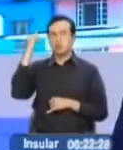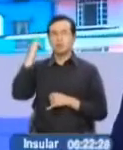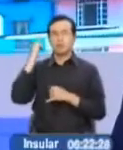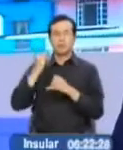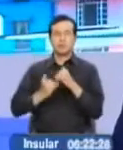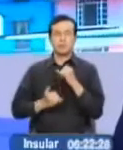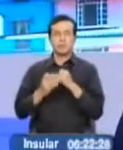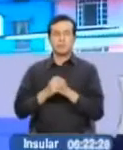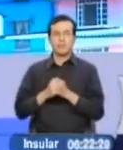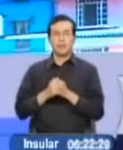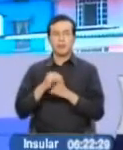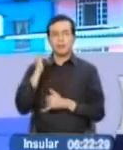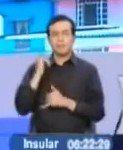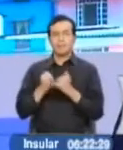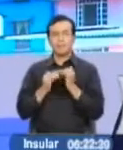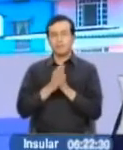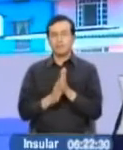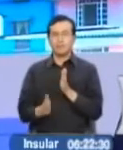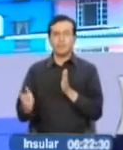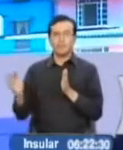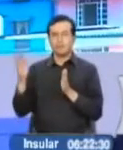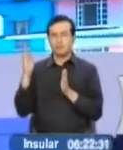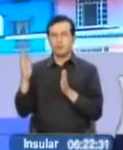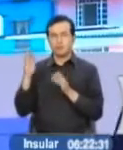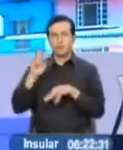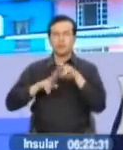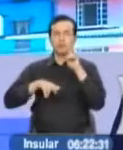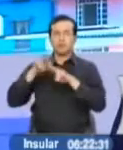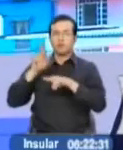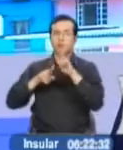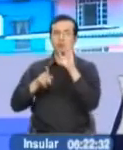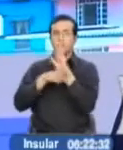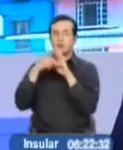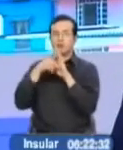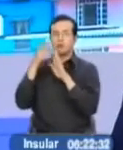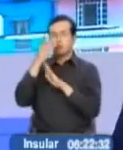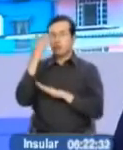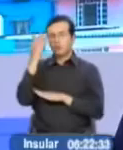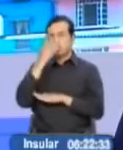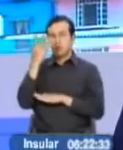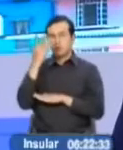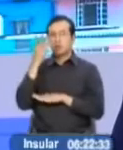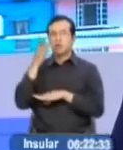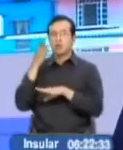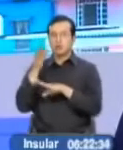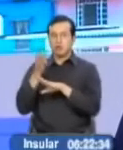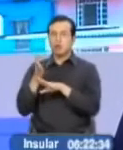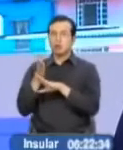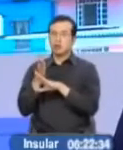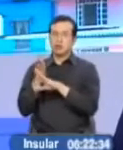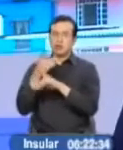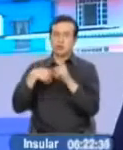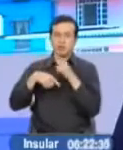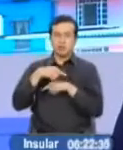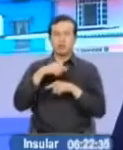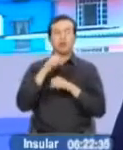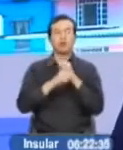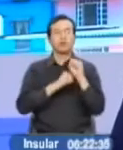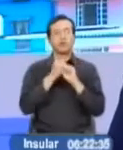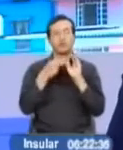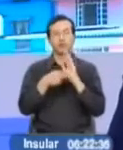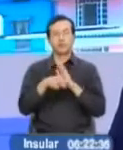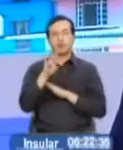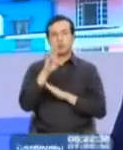en mi último periplo de construcción de este tipo. Previo al regreso al Ecuador. previo al regreso a Ecuador, desde el 2007